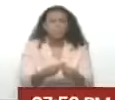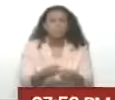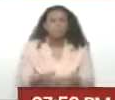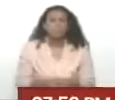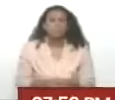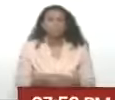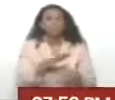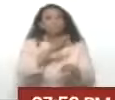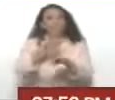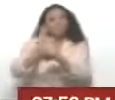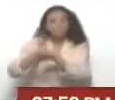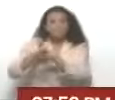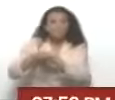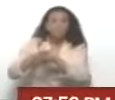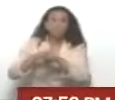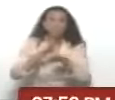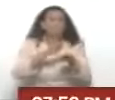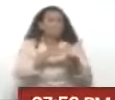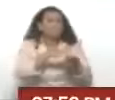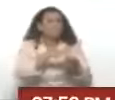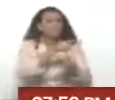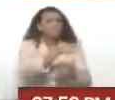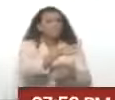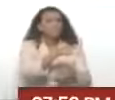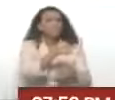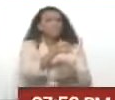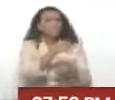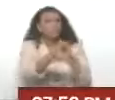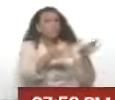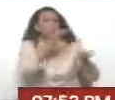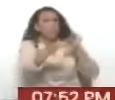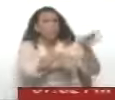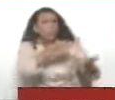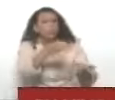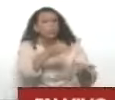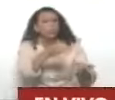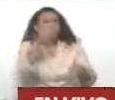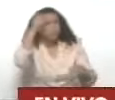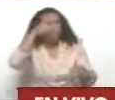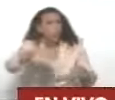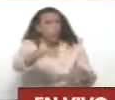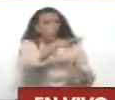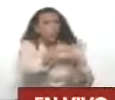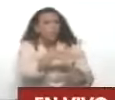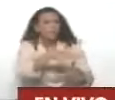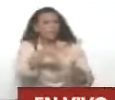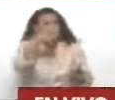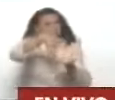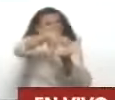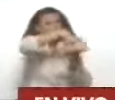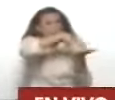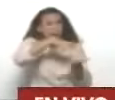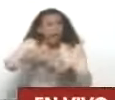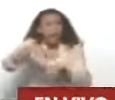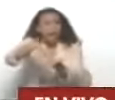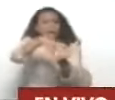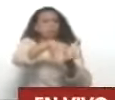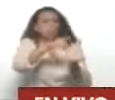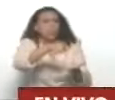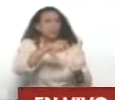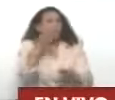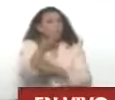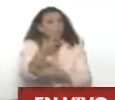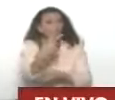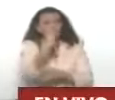usted también ha dicho en sus discursos, cuando finaliza cada acto en esos estados, en ese peregrinar,